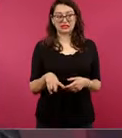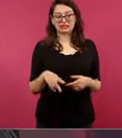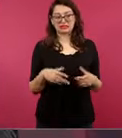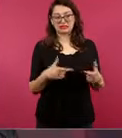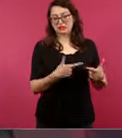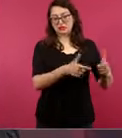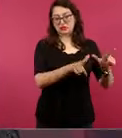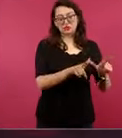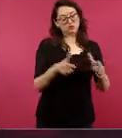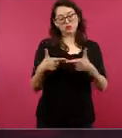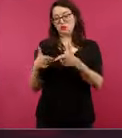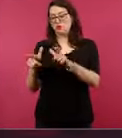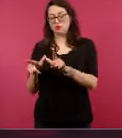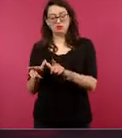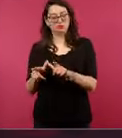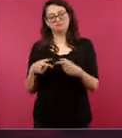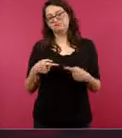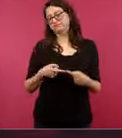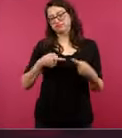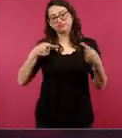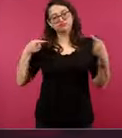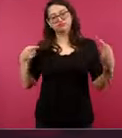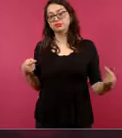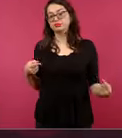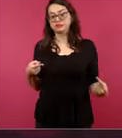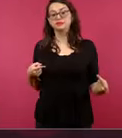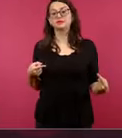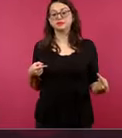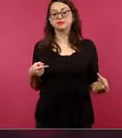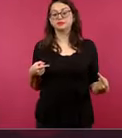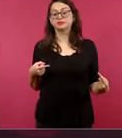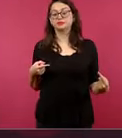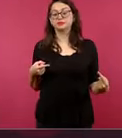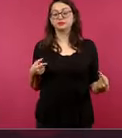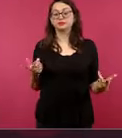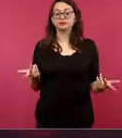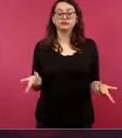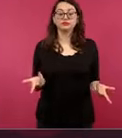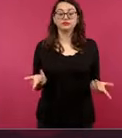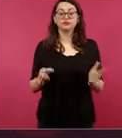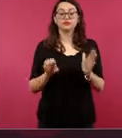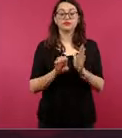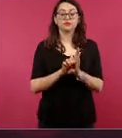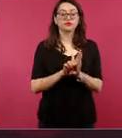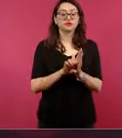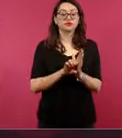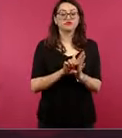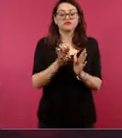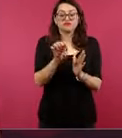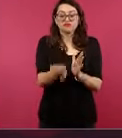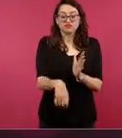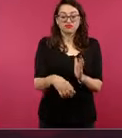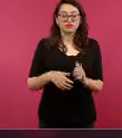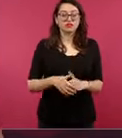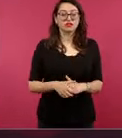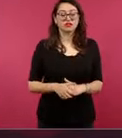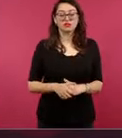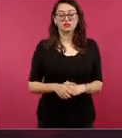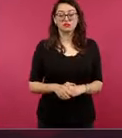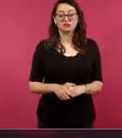Una diferencia es de que ya no predomina